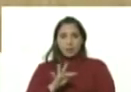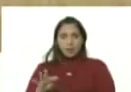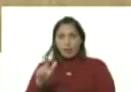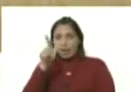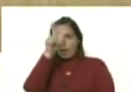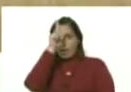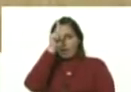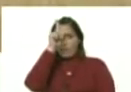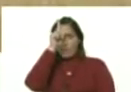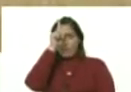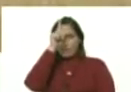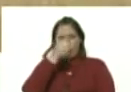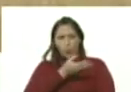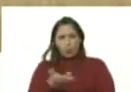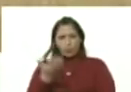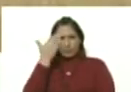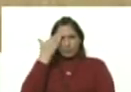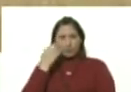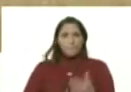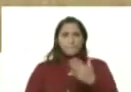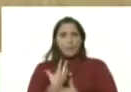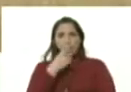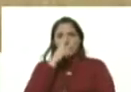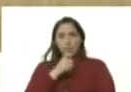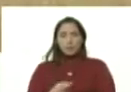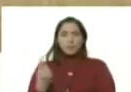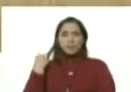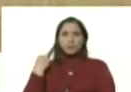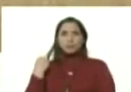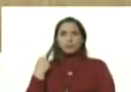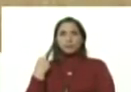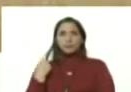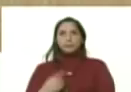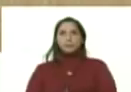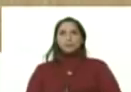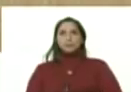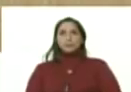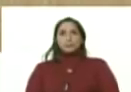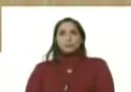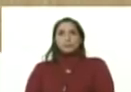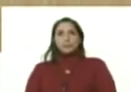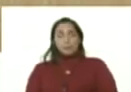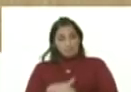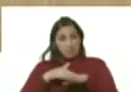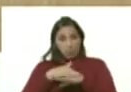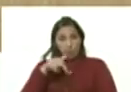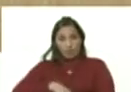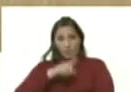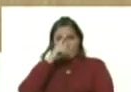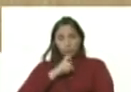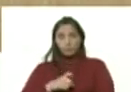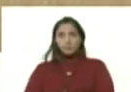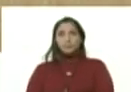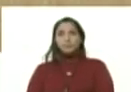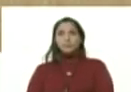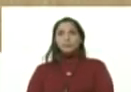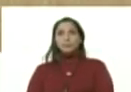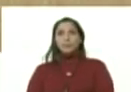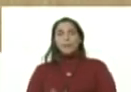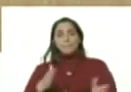Alemania. Como ustedes saben, en mayo del año pasado, perdón, de este año, en